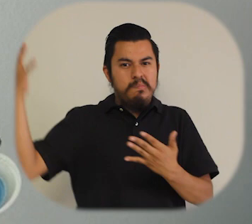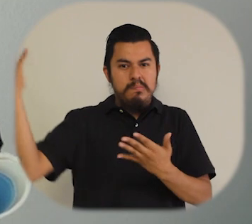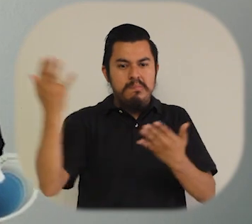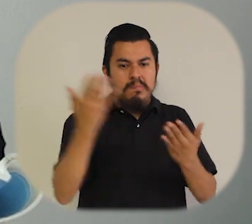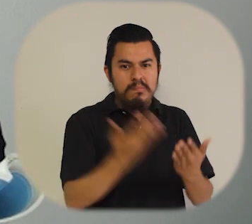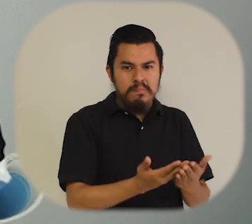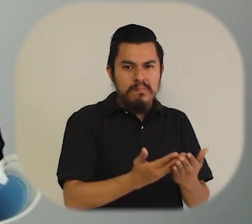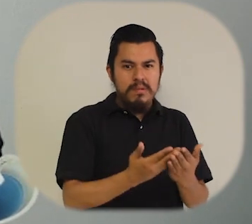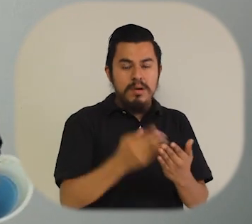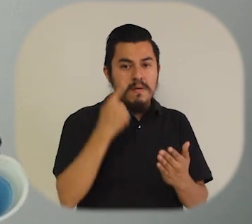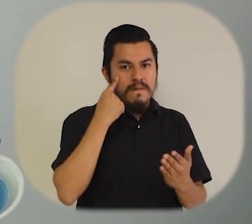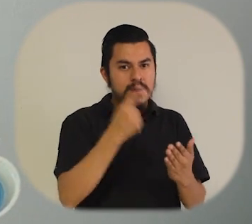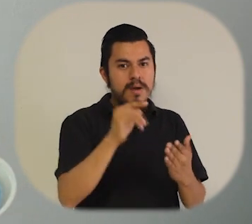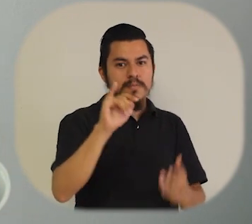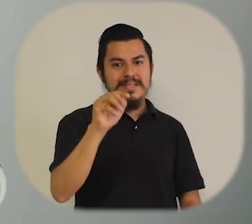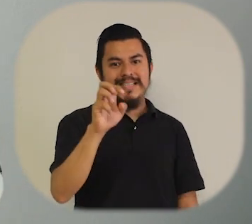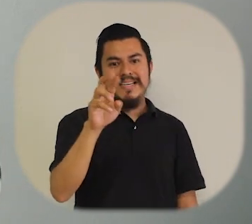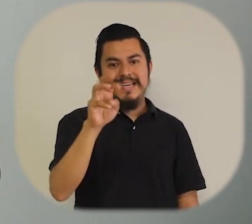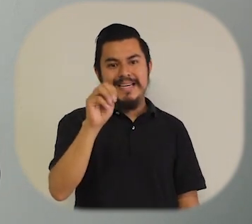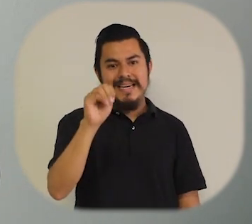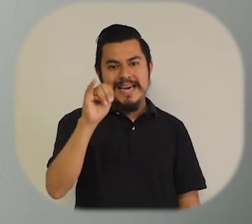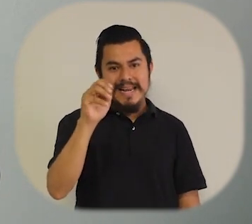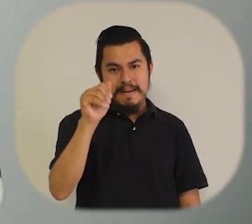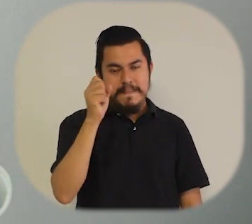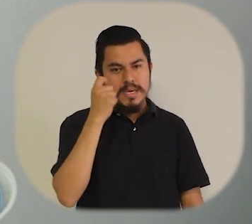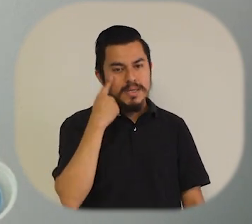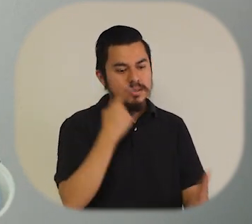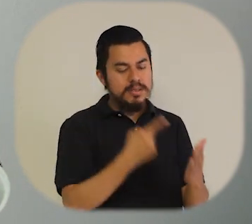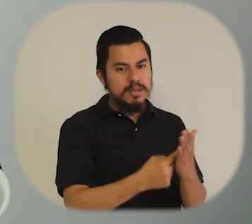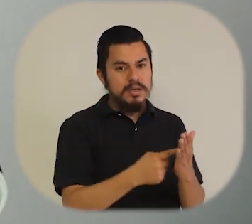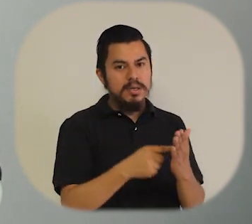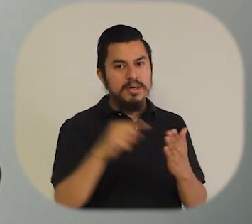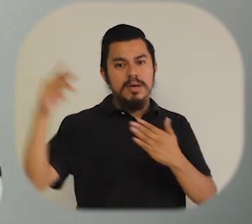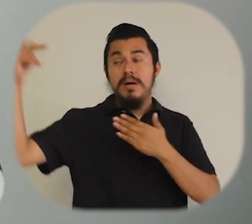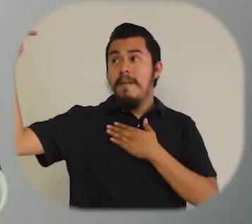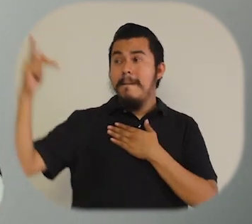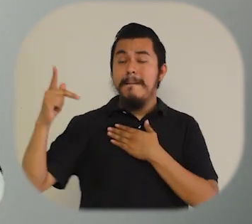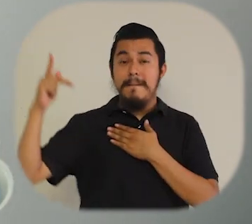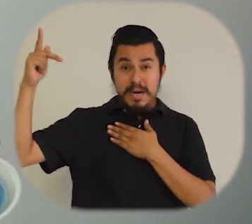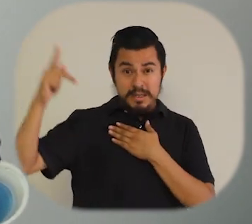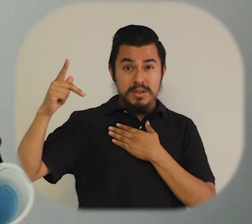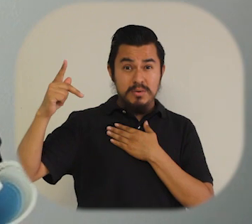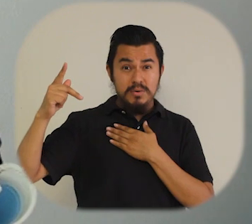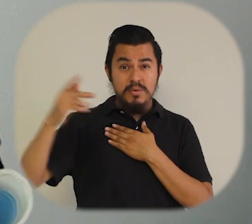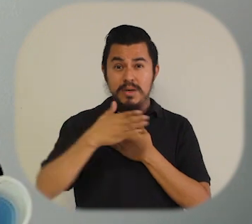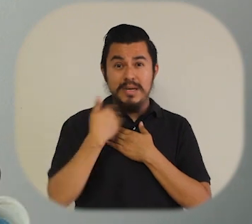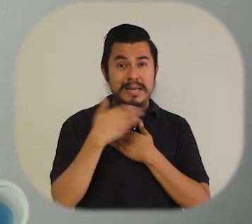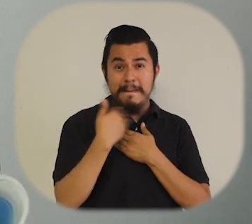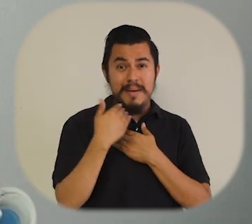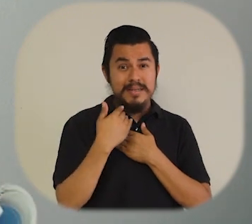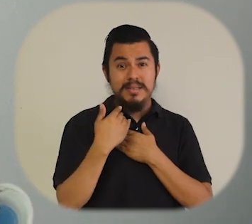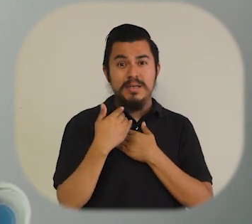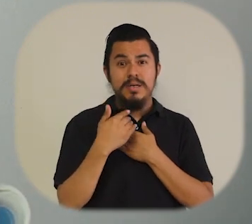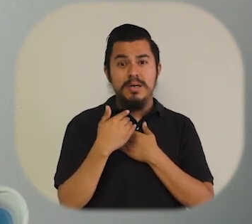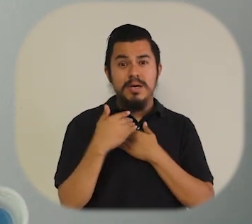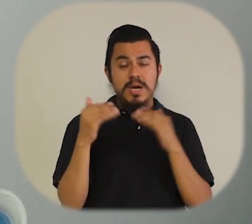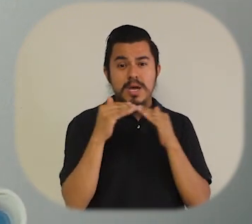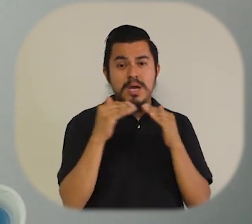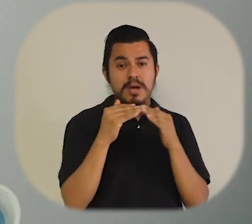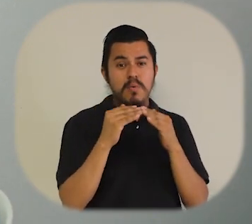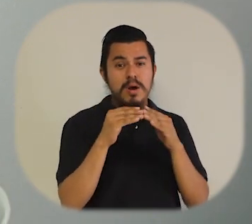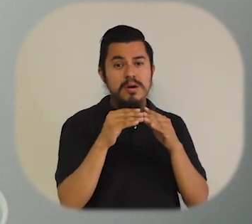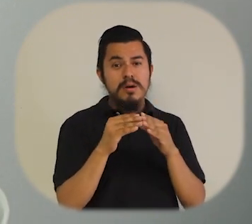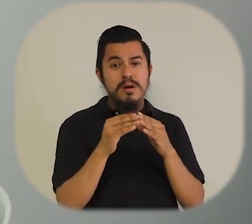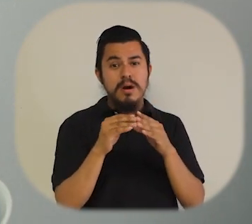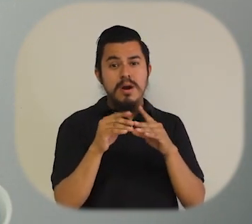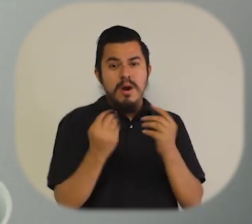que este pacto fue dado cuando ellos fueron echados fuera del horno de fuego de Egipto